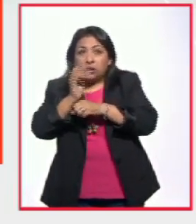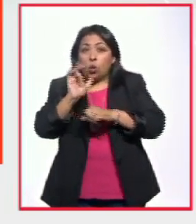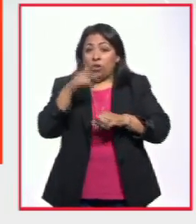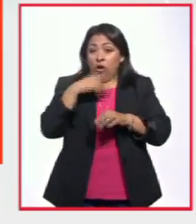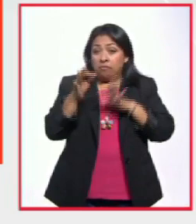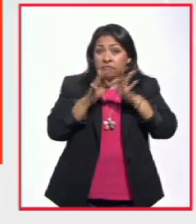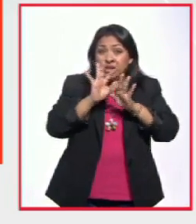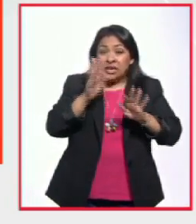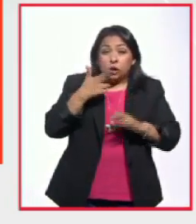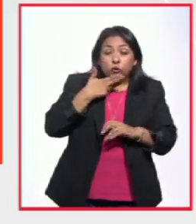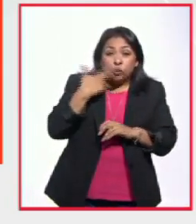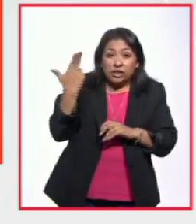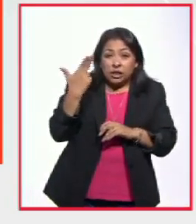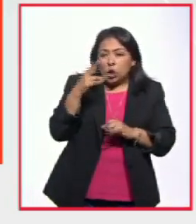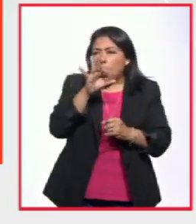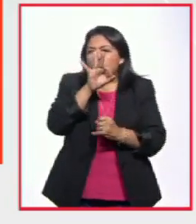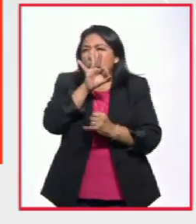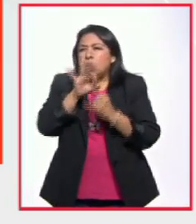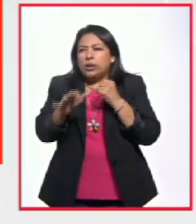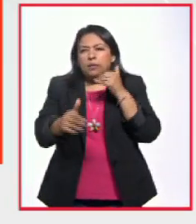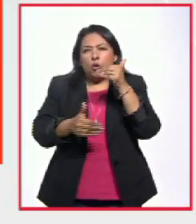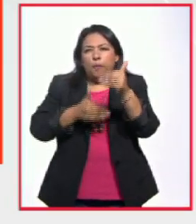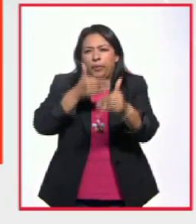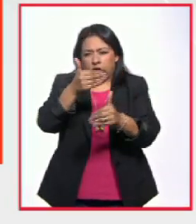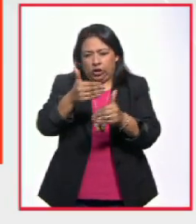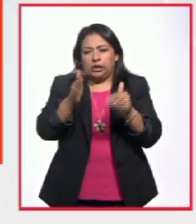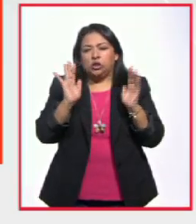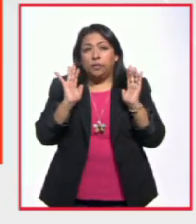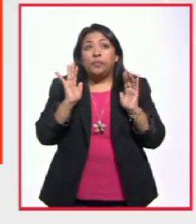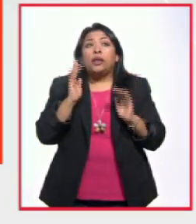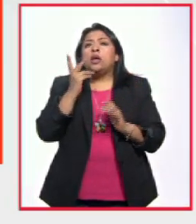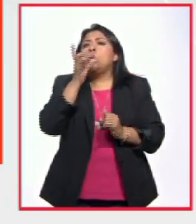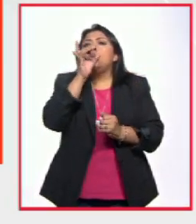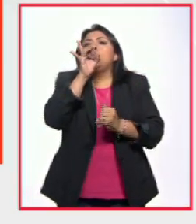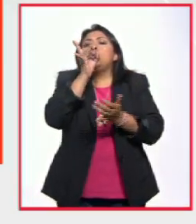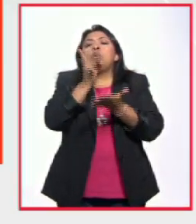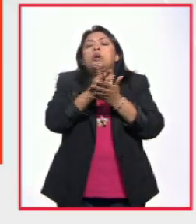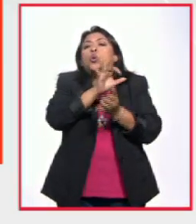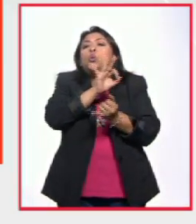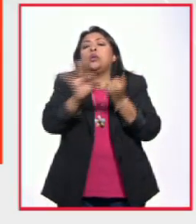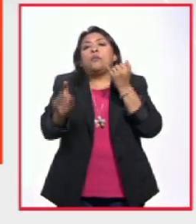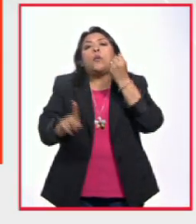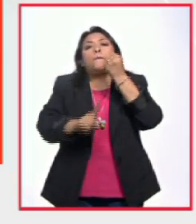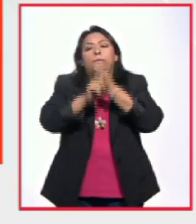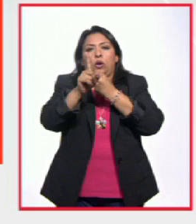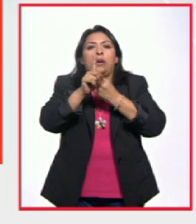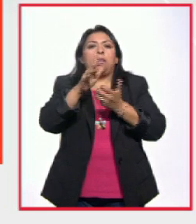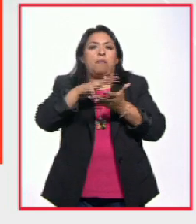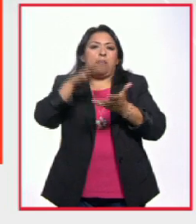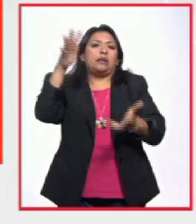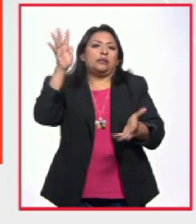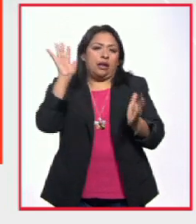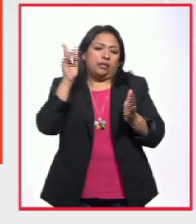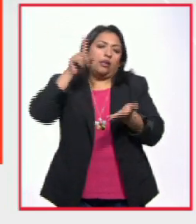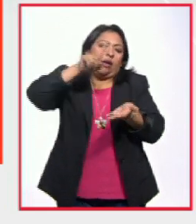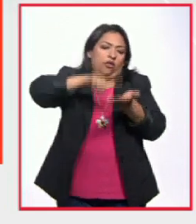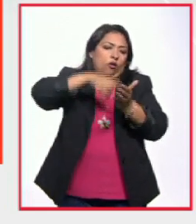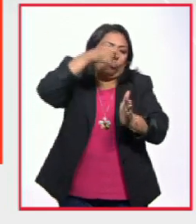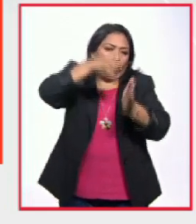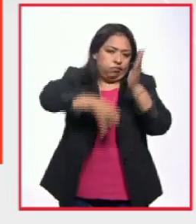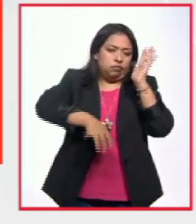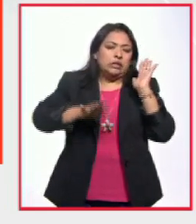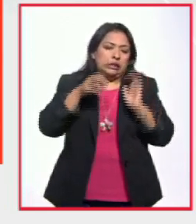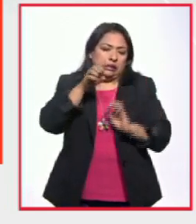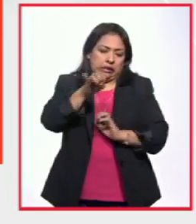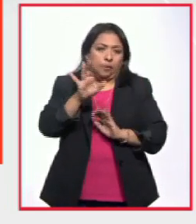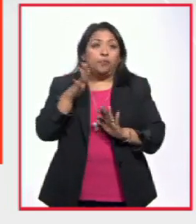del suicidio, la etapa última del proceso suicida, es solo la consecuencia de una problemática mayor. Y yo creo